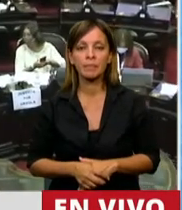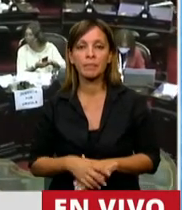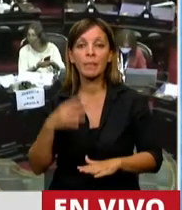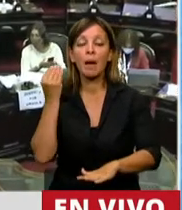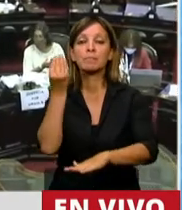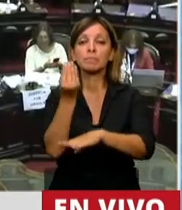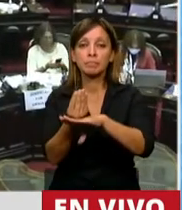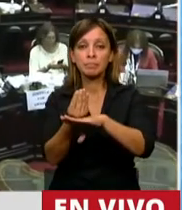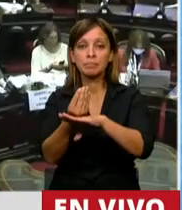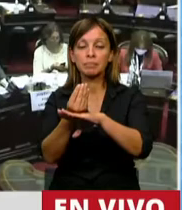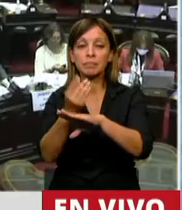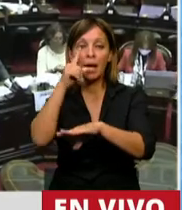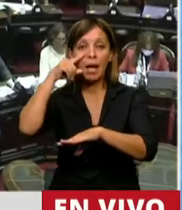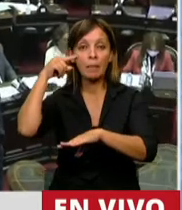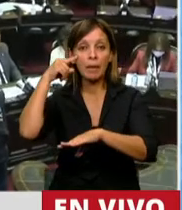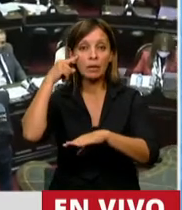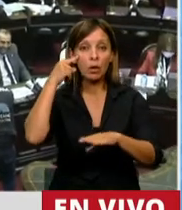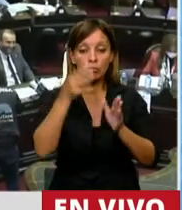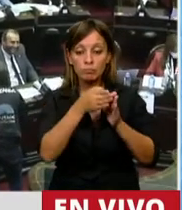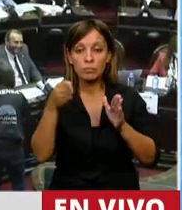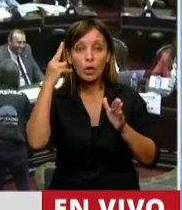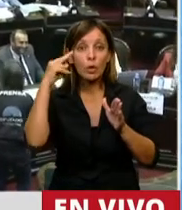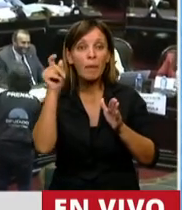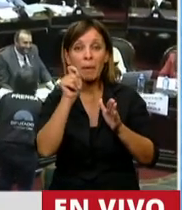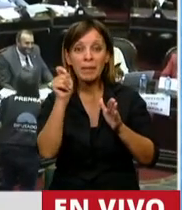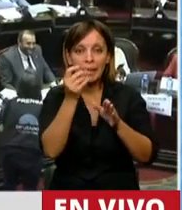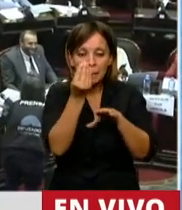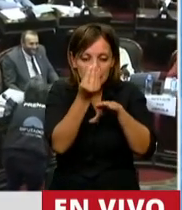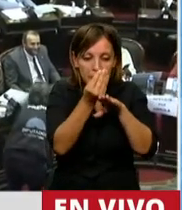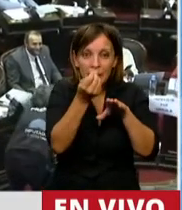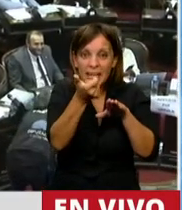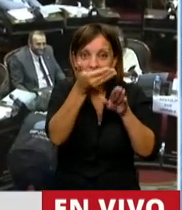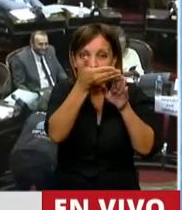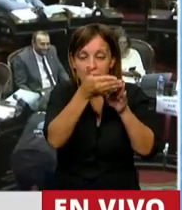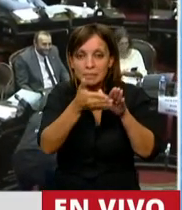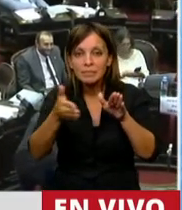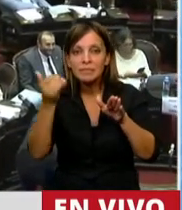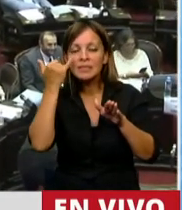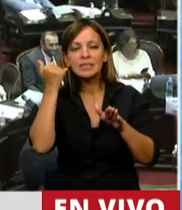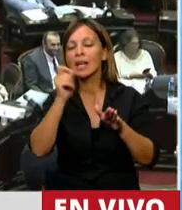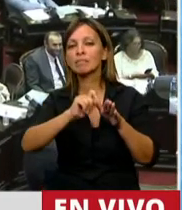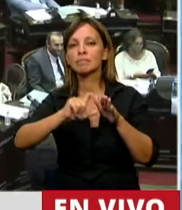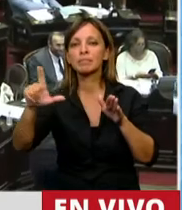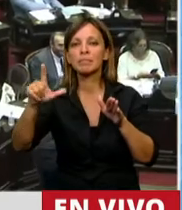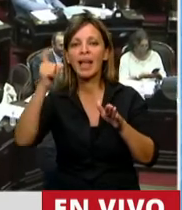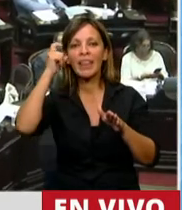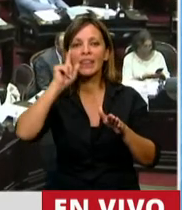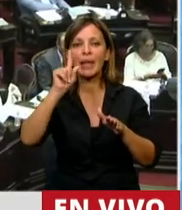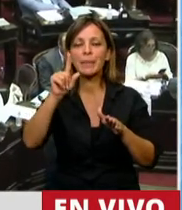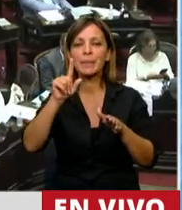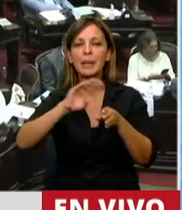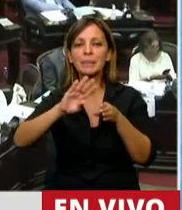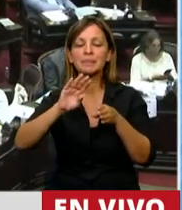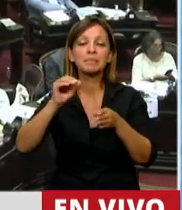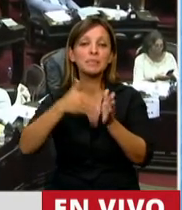Asumió el presidente Fernández y apenas 9 meses de comenzada su gestión ya había aumentado el stock de deuda en 10 mil millones de